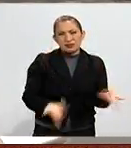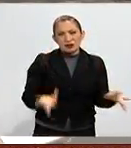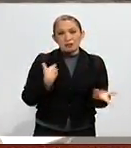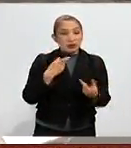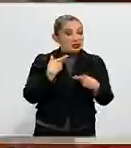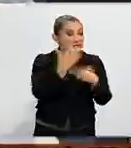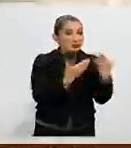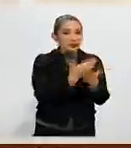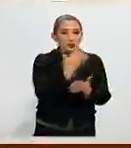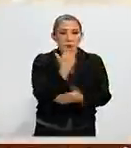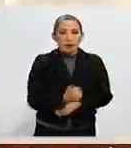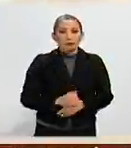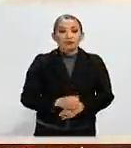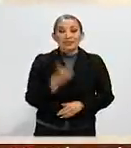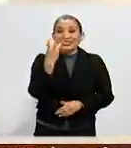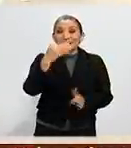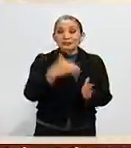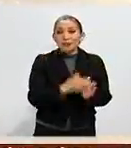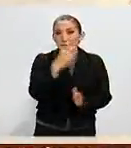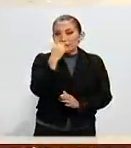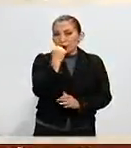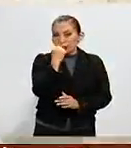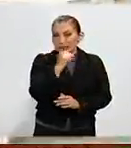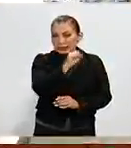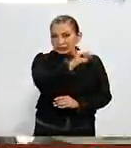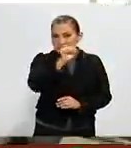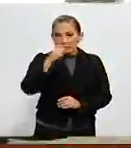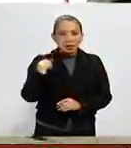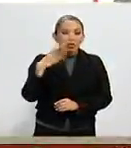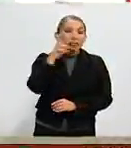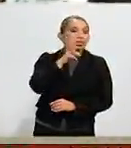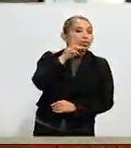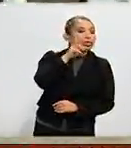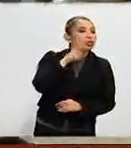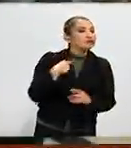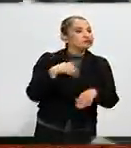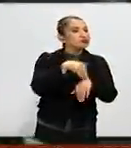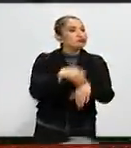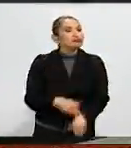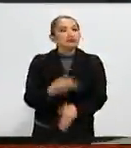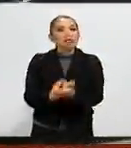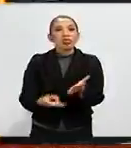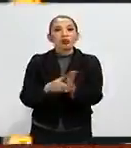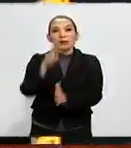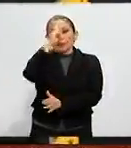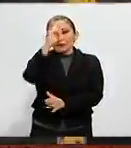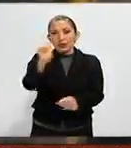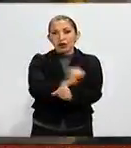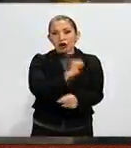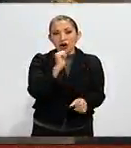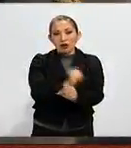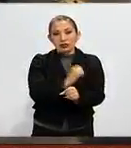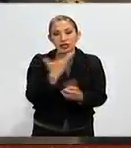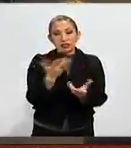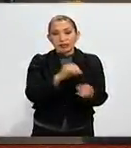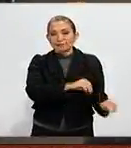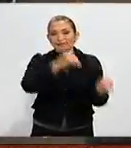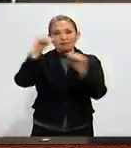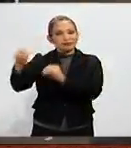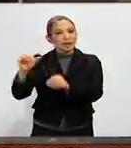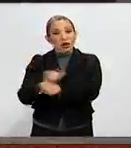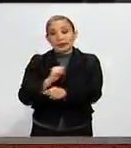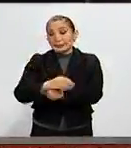número de servicios. Los más de 3,000 elementos destinados a verificar el cumplimiento del doble hoy no circula llevaron al corralón